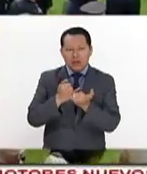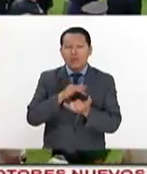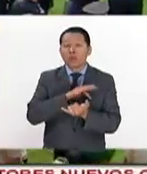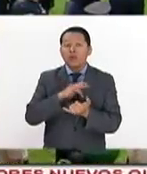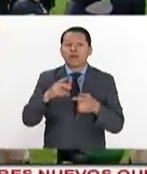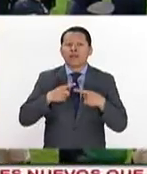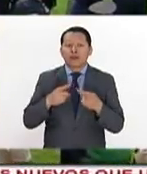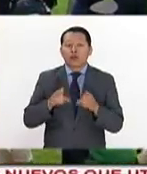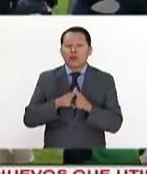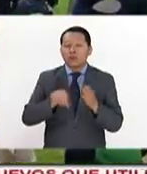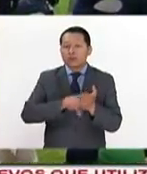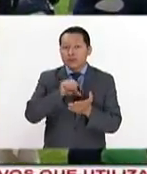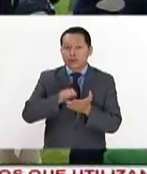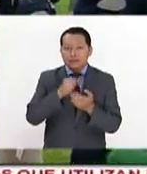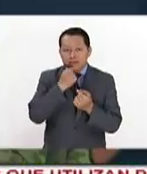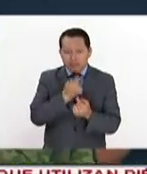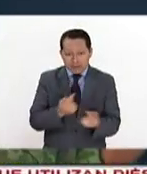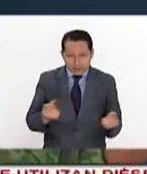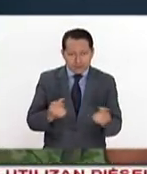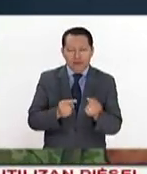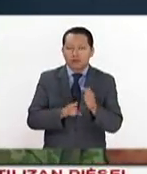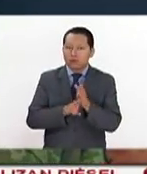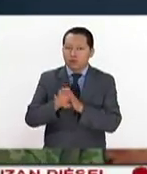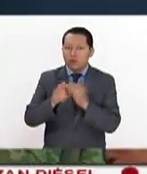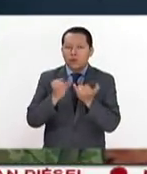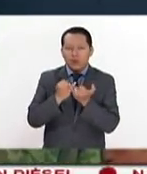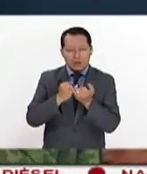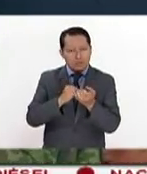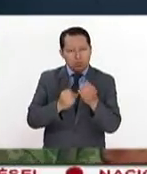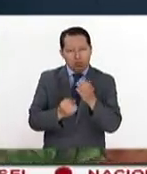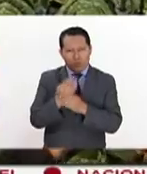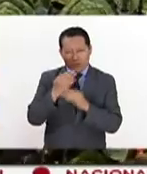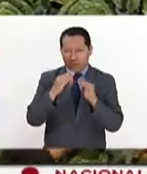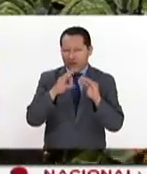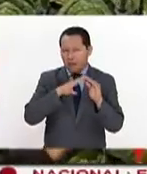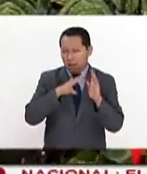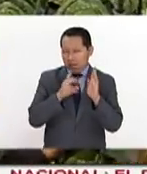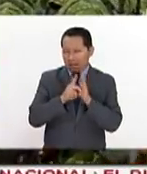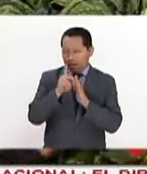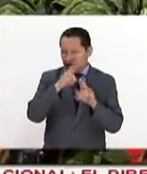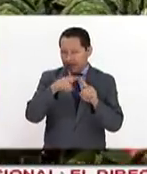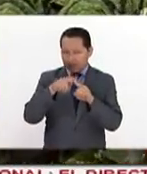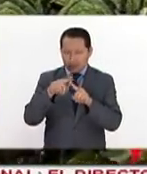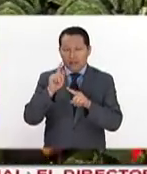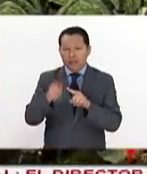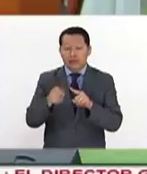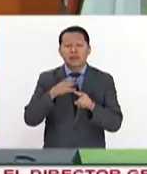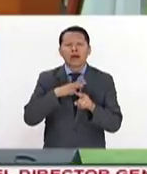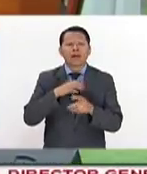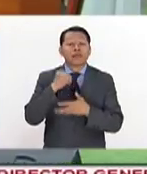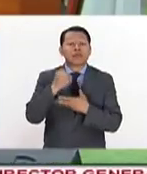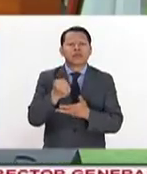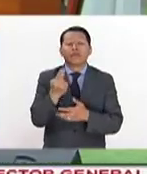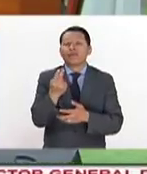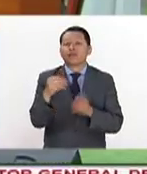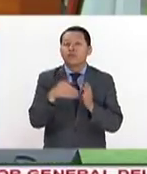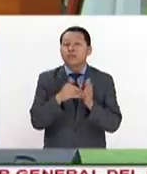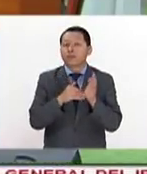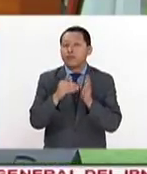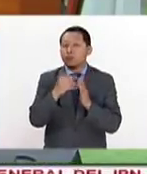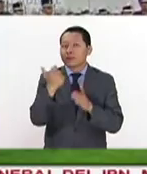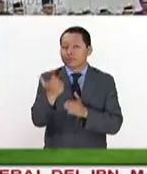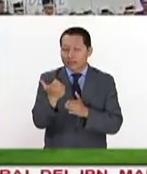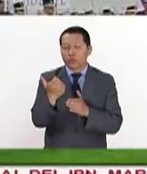centro de desarrollo infantil y un conjunto habitacional nuevo. Recordó que en lo que va de esta administración se han invertido más de 25,000 millones